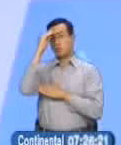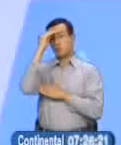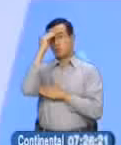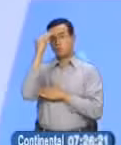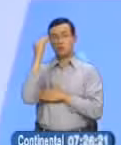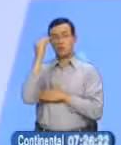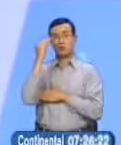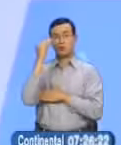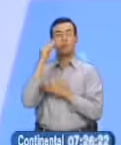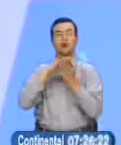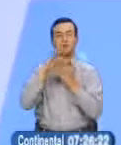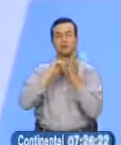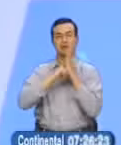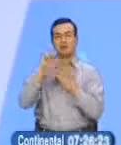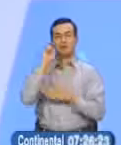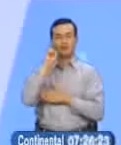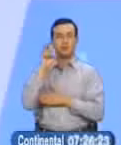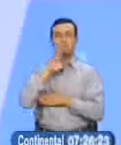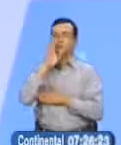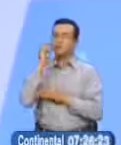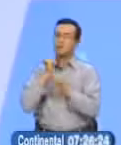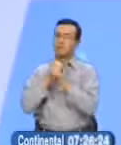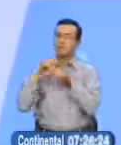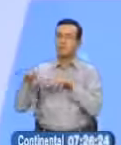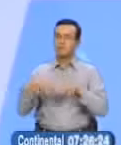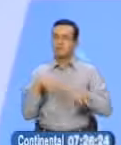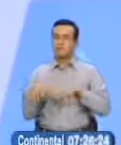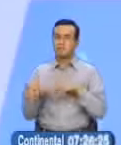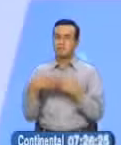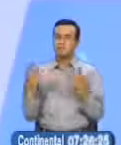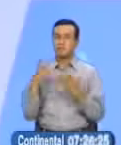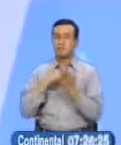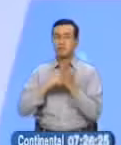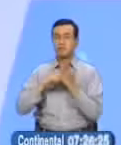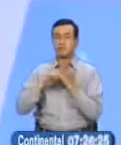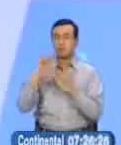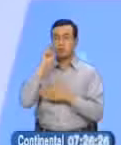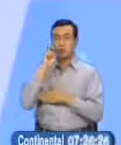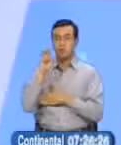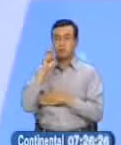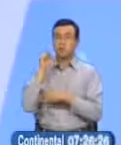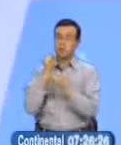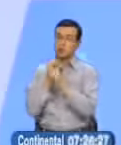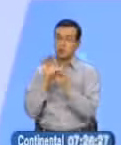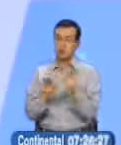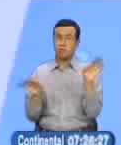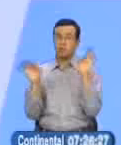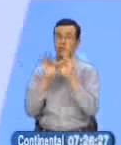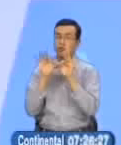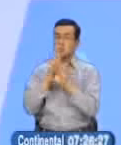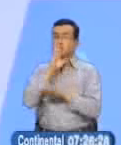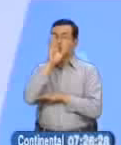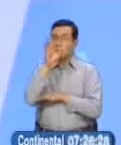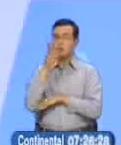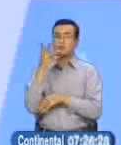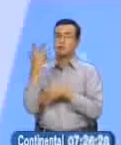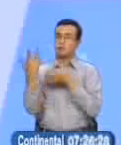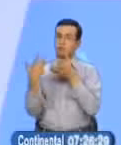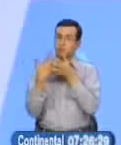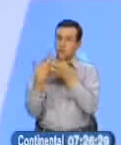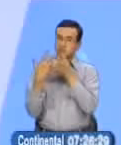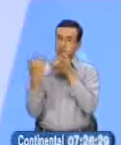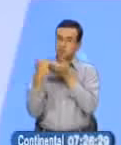Con quien trabajamos de manera coordinada. El turismo no tiene otra forma de trabajar si no es dándose la